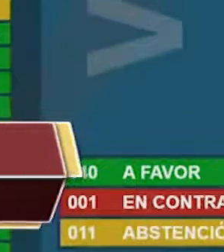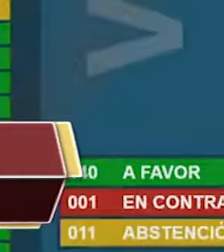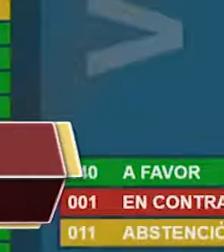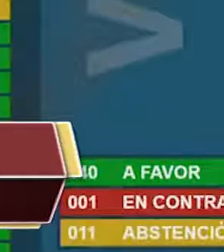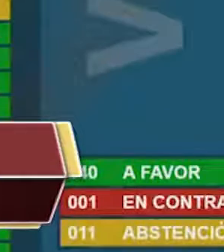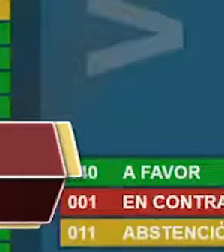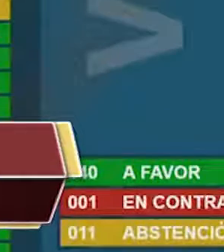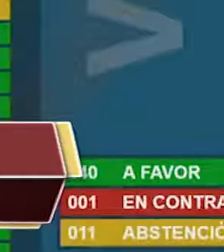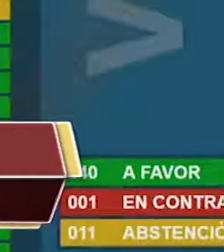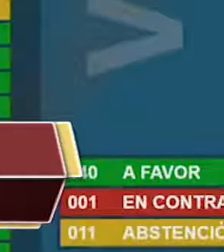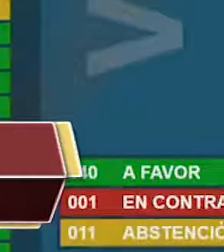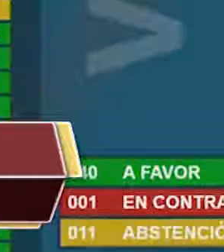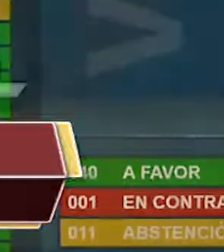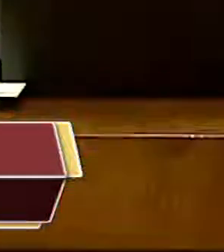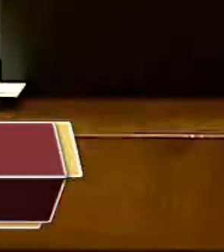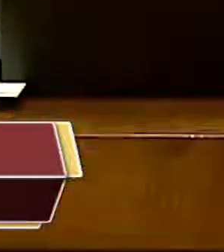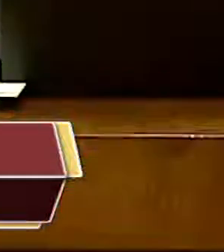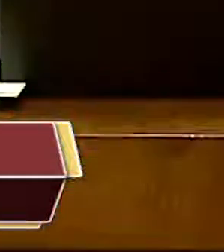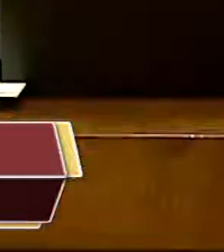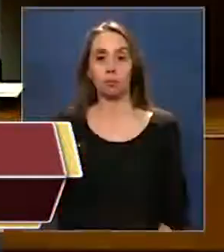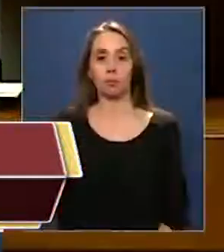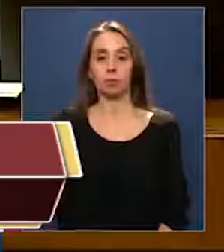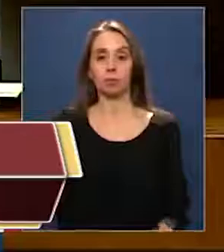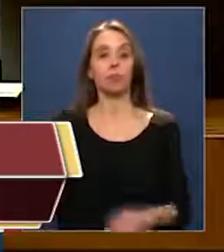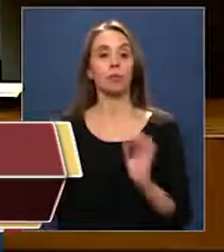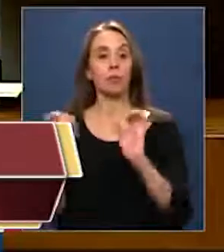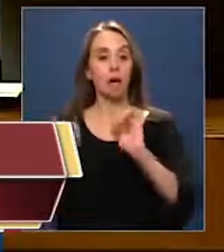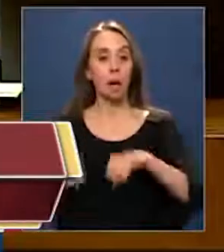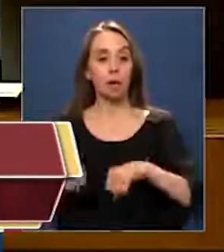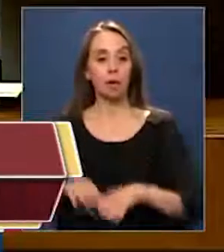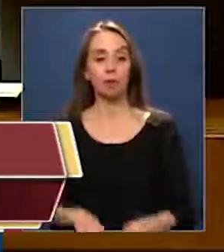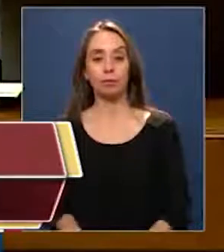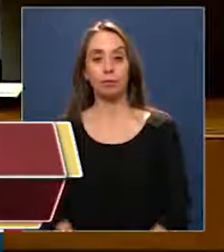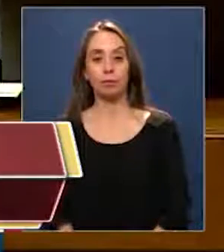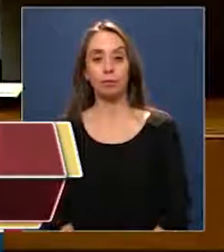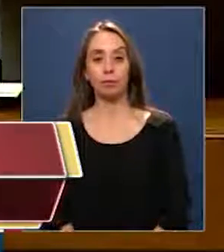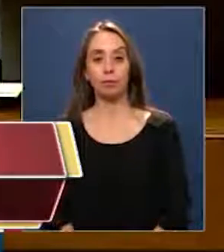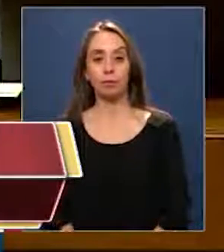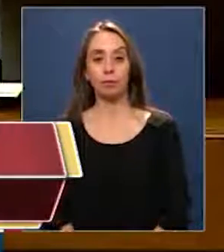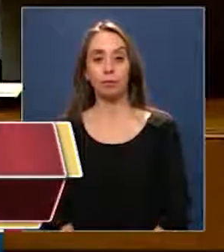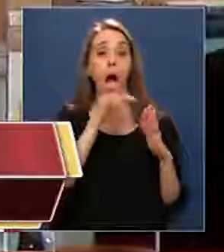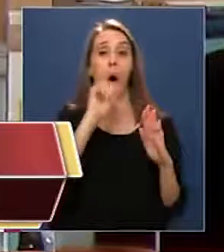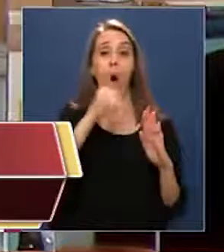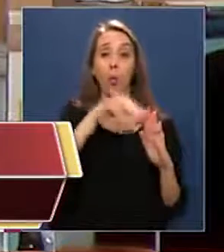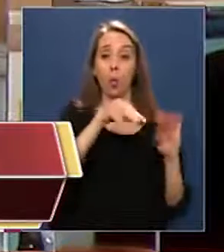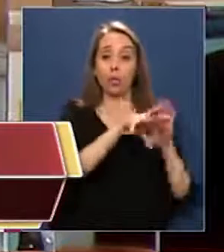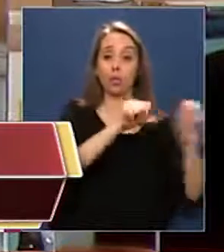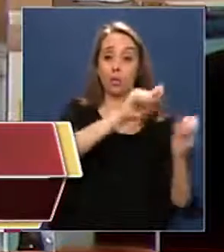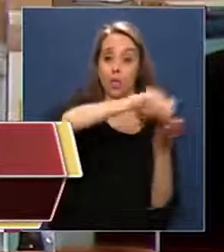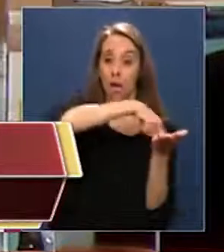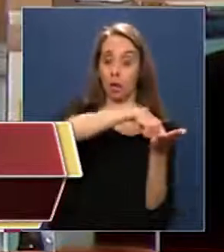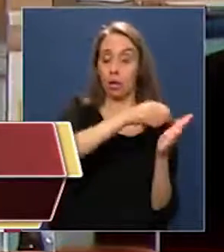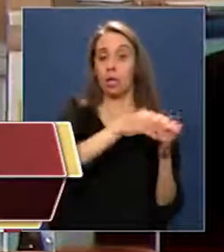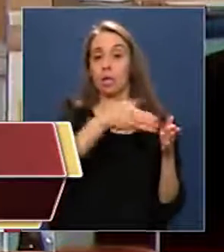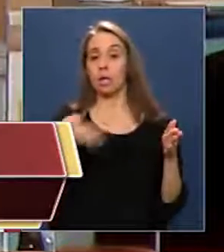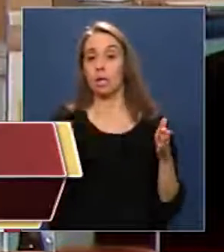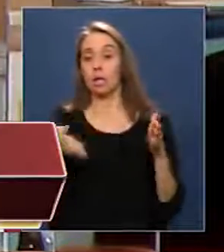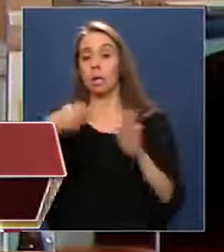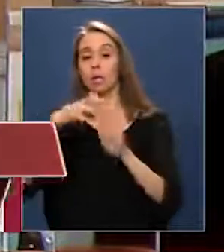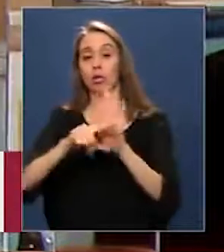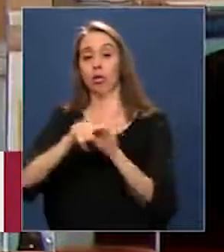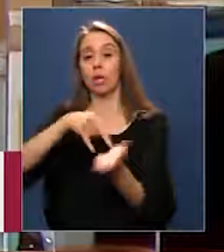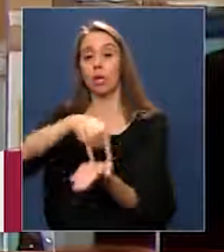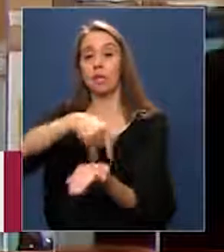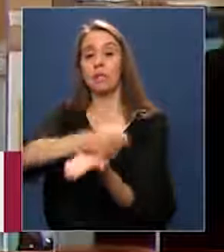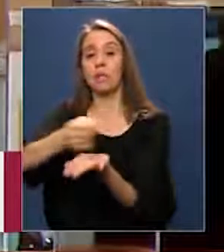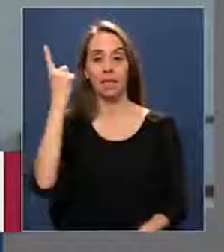en contra y 11 abstenciones el informe de la comisión mixta que busca resolver las diferencias con el senado en torno al proyecto que creó